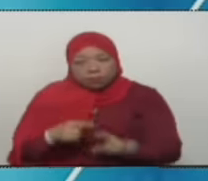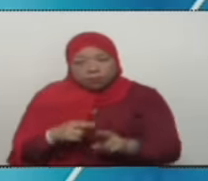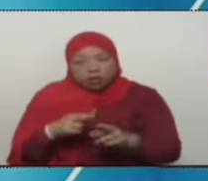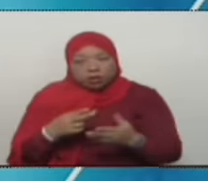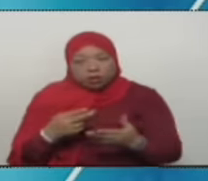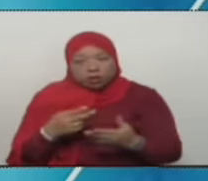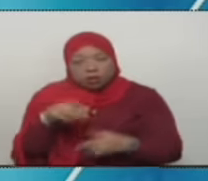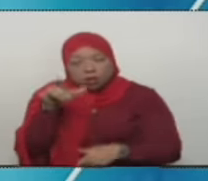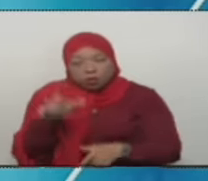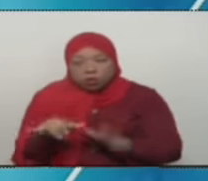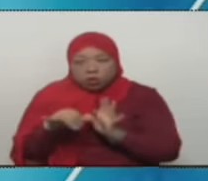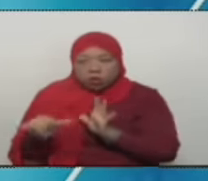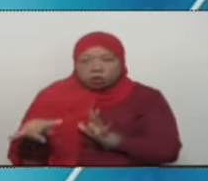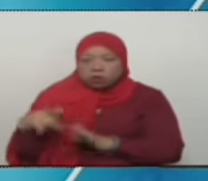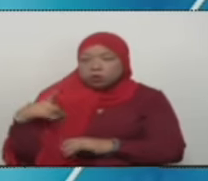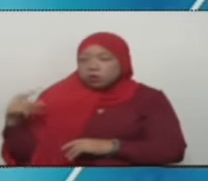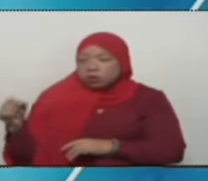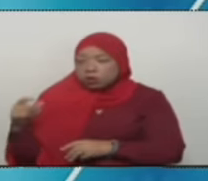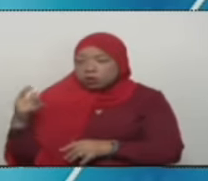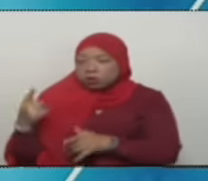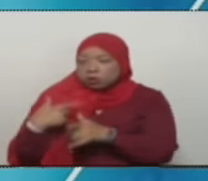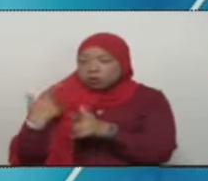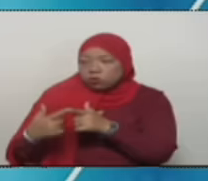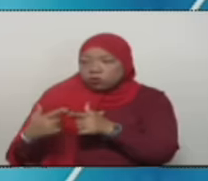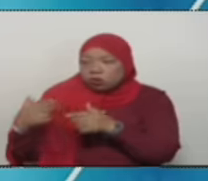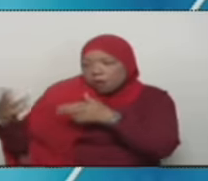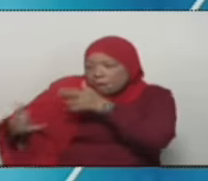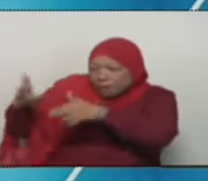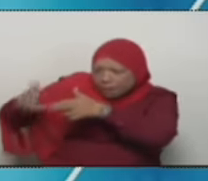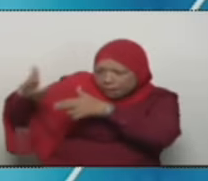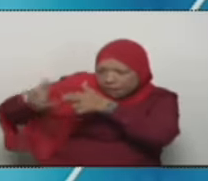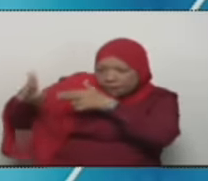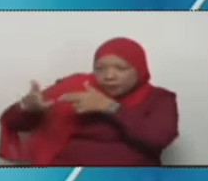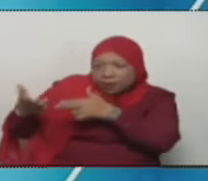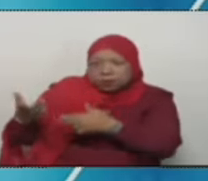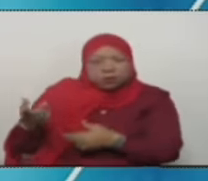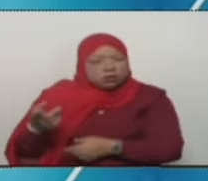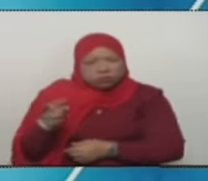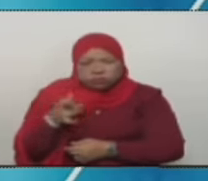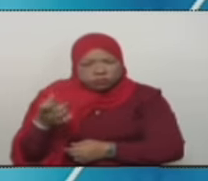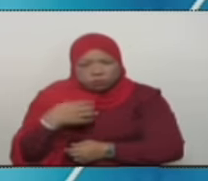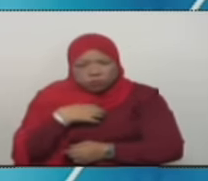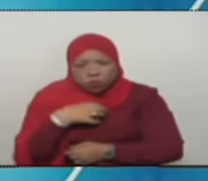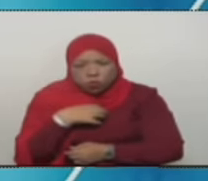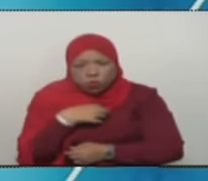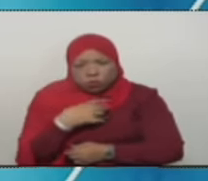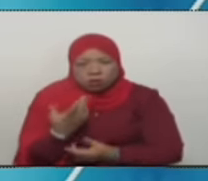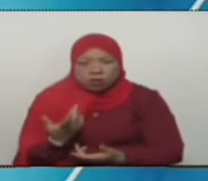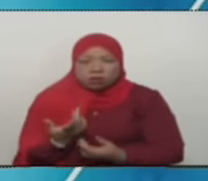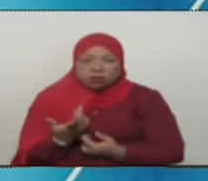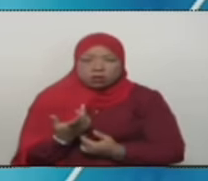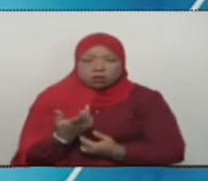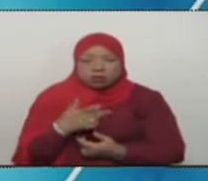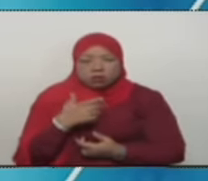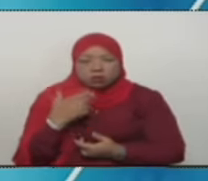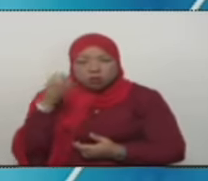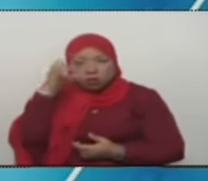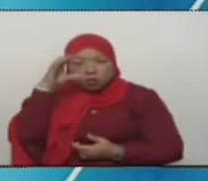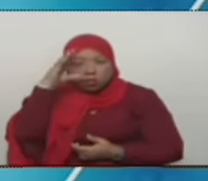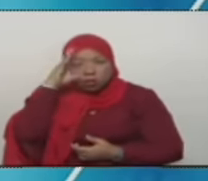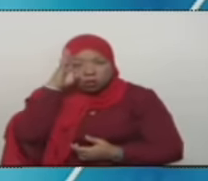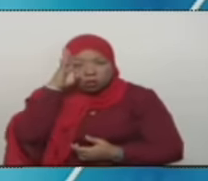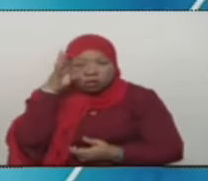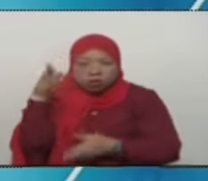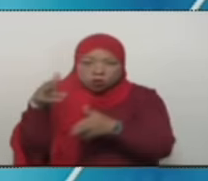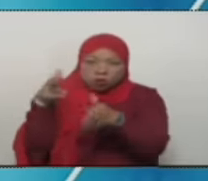frente a tu vecino, no va a ser llevarte entonces una metralleta y caerle a tiro a tu vecino. O Boris, caerle a tiro, agarrar una pistola, matarnos